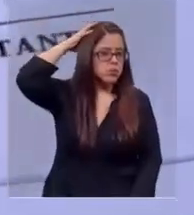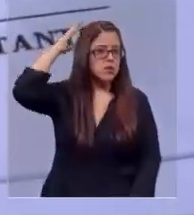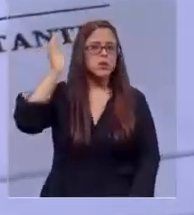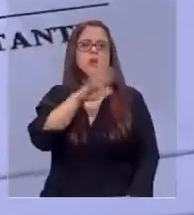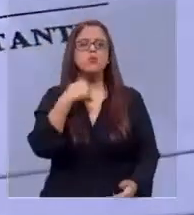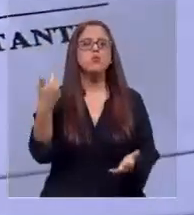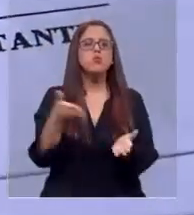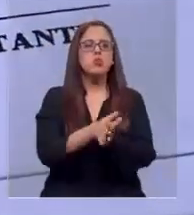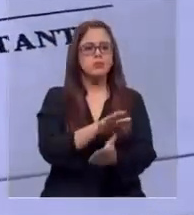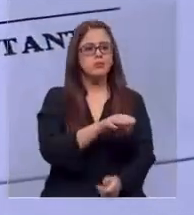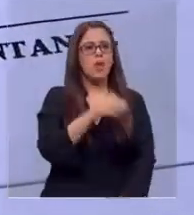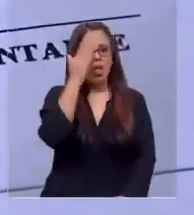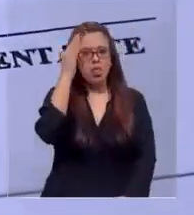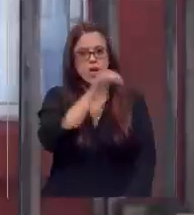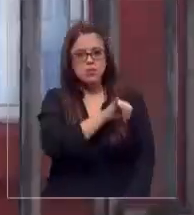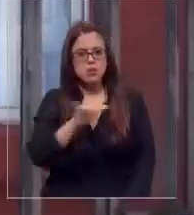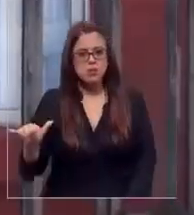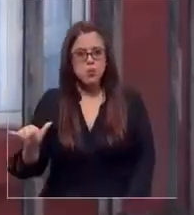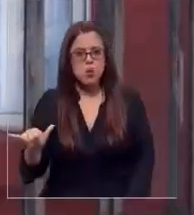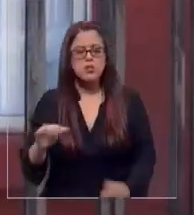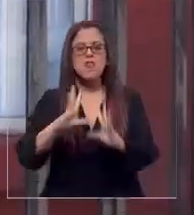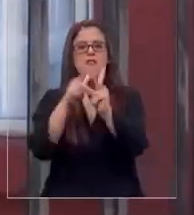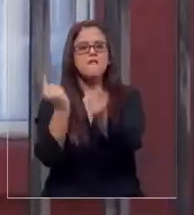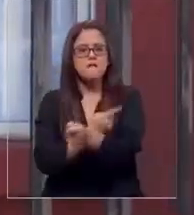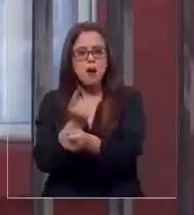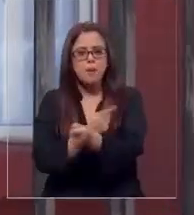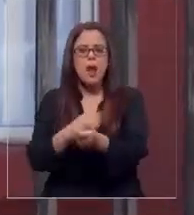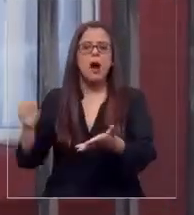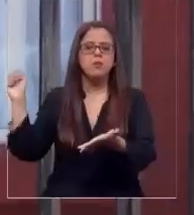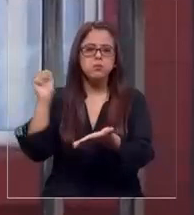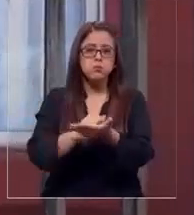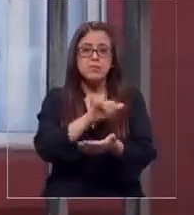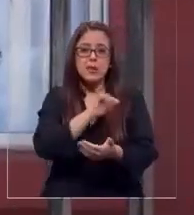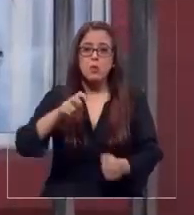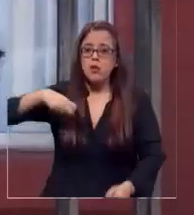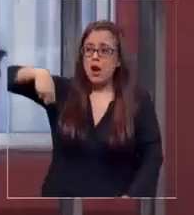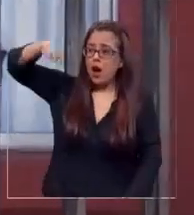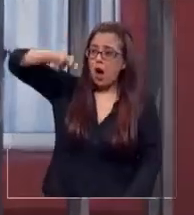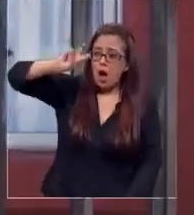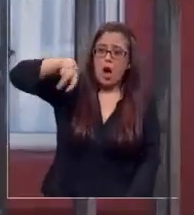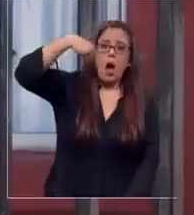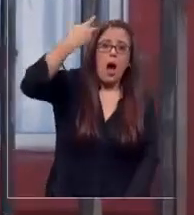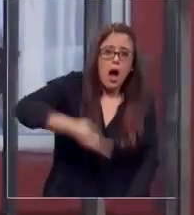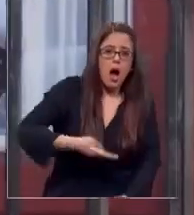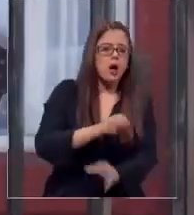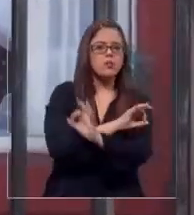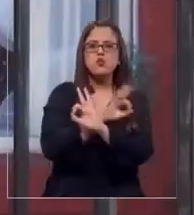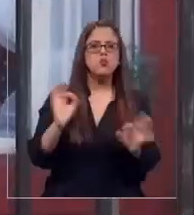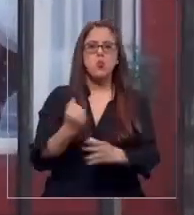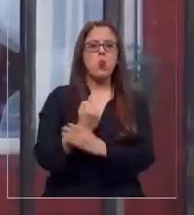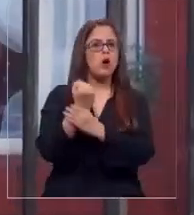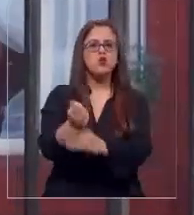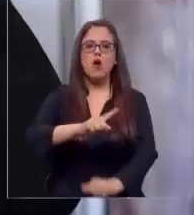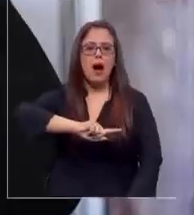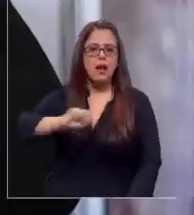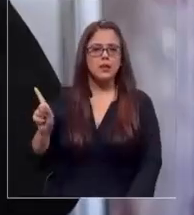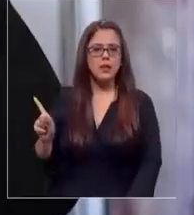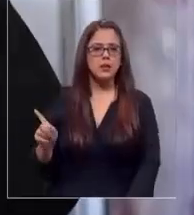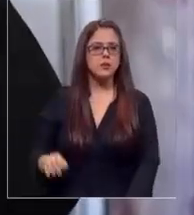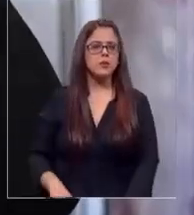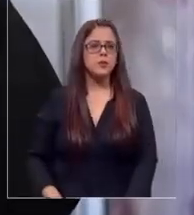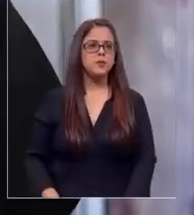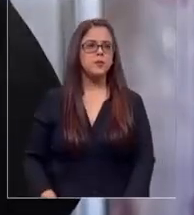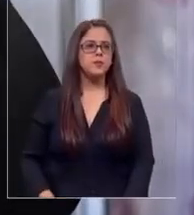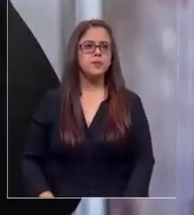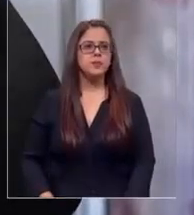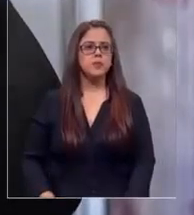días después. Su familia alega, además, que tras la caída, la menor no fue asistida de forma inmediata. Para mí, con